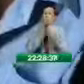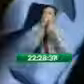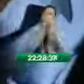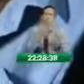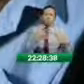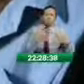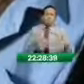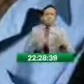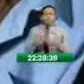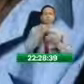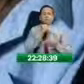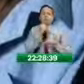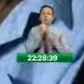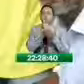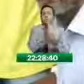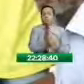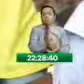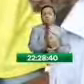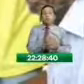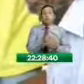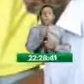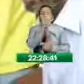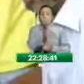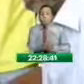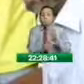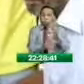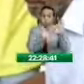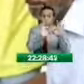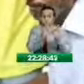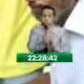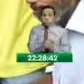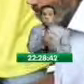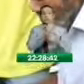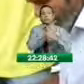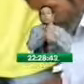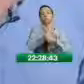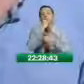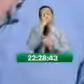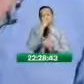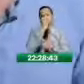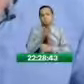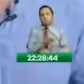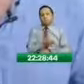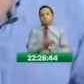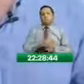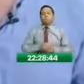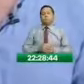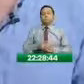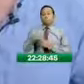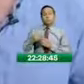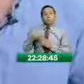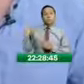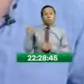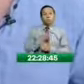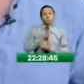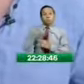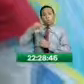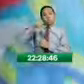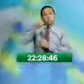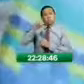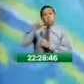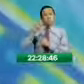les llevaron ayuda, sobre todo a uno de sus integrantes que tiene discapacidad visual. Y con el MIDUBI estamos estableciendo un proceso en donde vamos